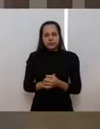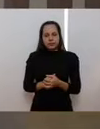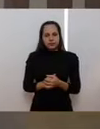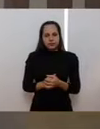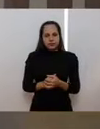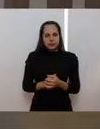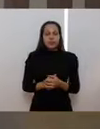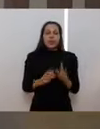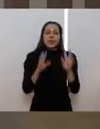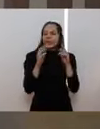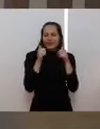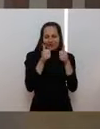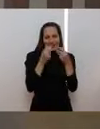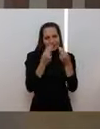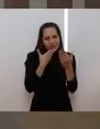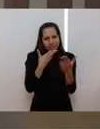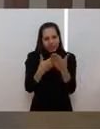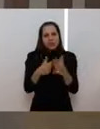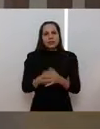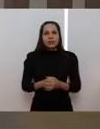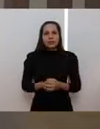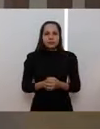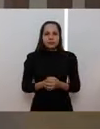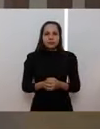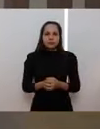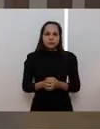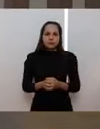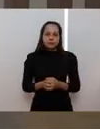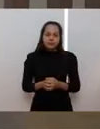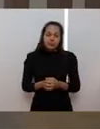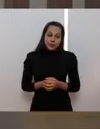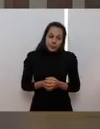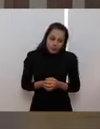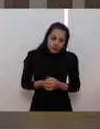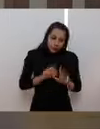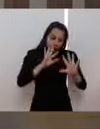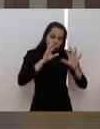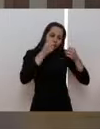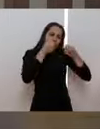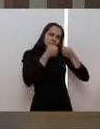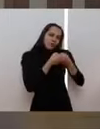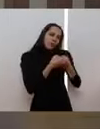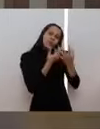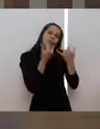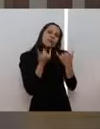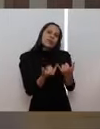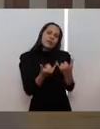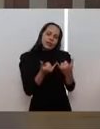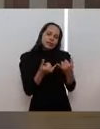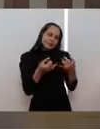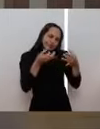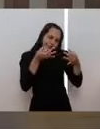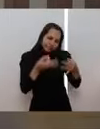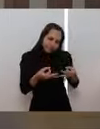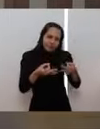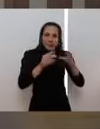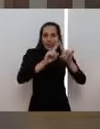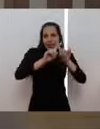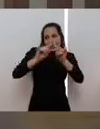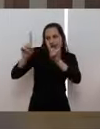bueno muchas gracias los convenios que se encuentran en este momento vigentes con las